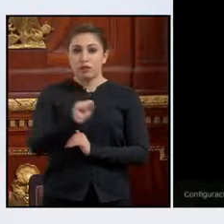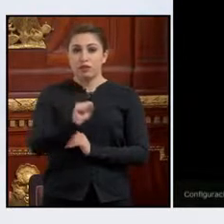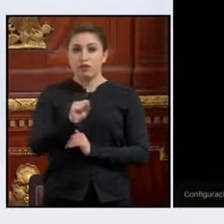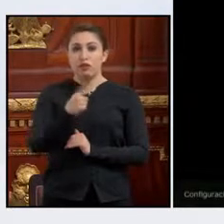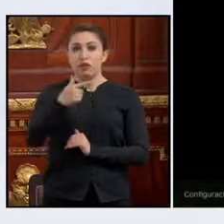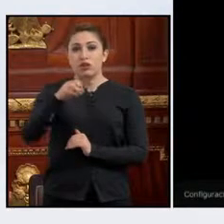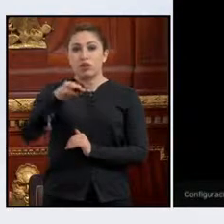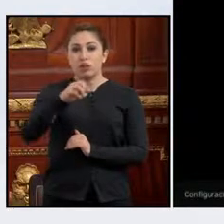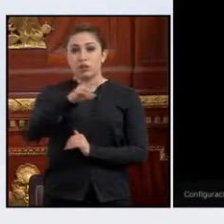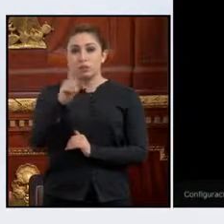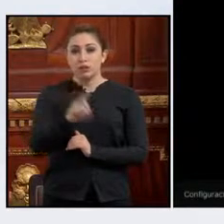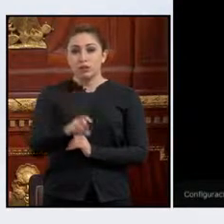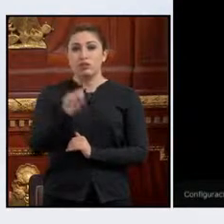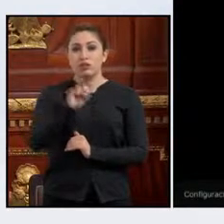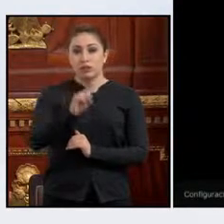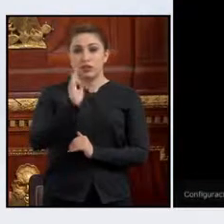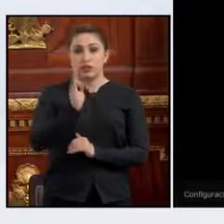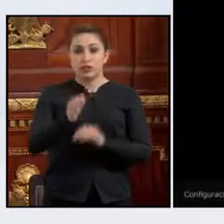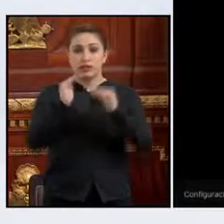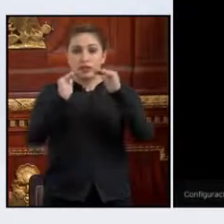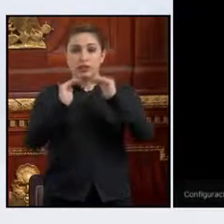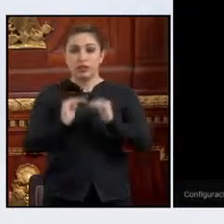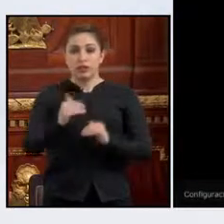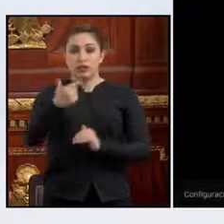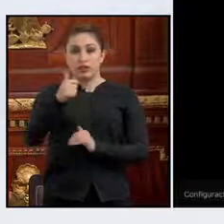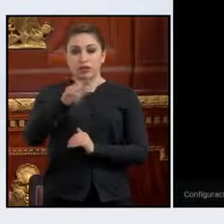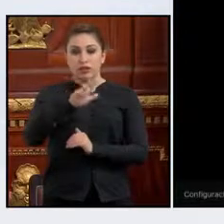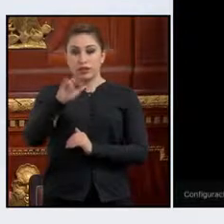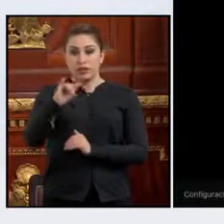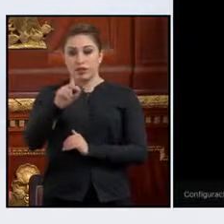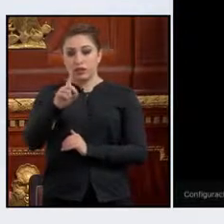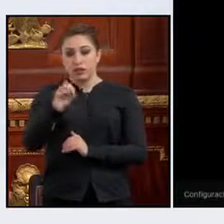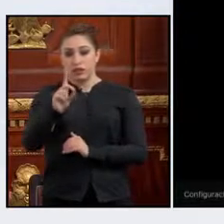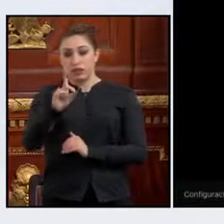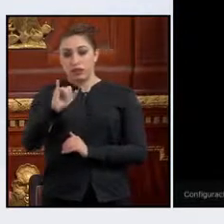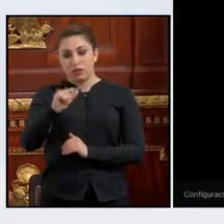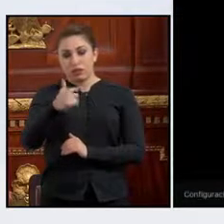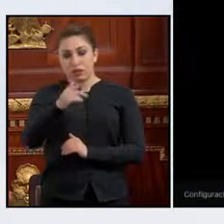Fuentes Gómez, a favor. Garrido López Diego Orlando.